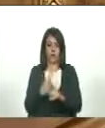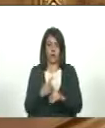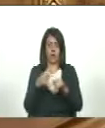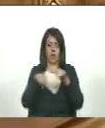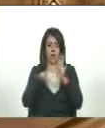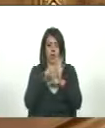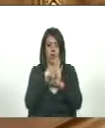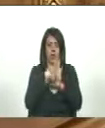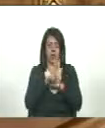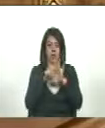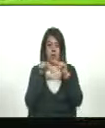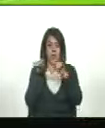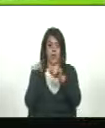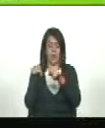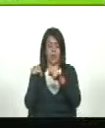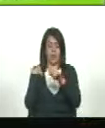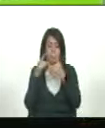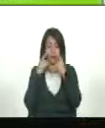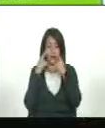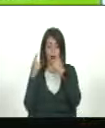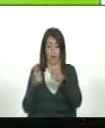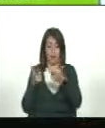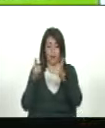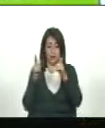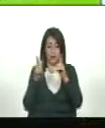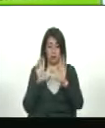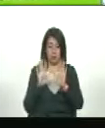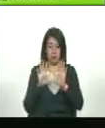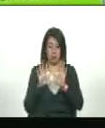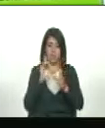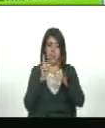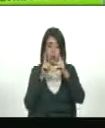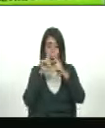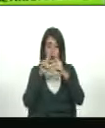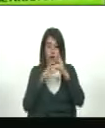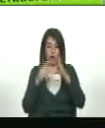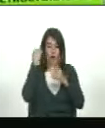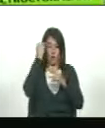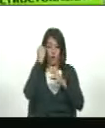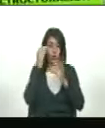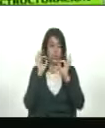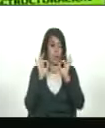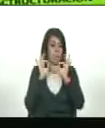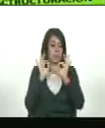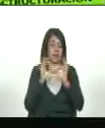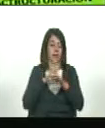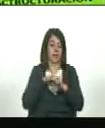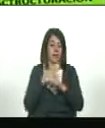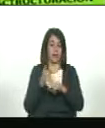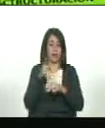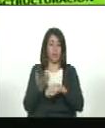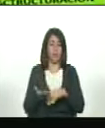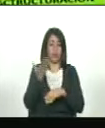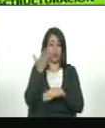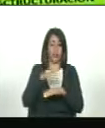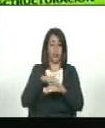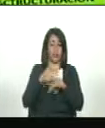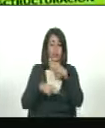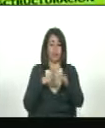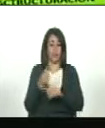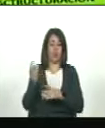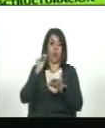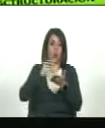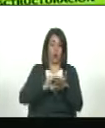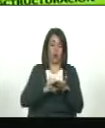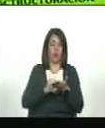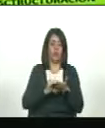esta ley. En esta lámina voy a permitir algunas consideraciones particulares porque va a ser básica para el resto